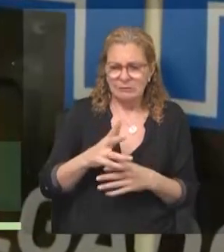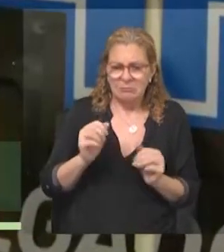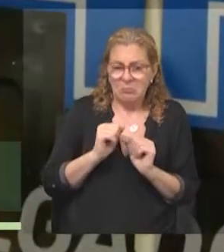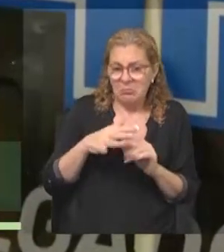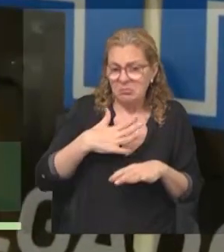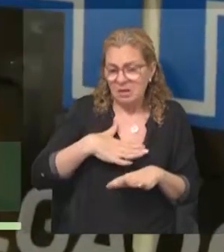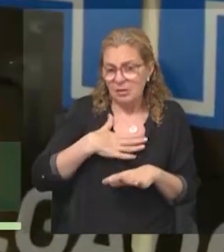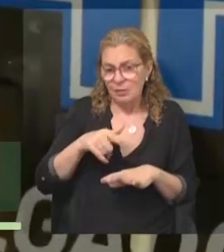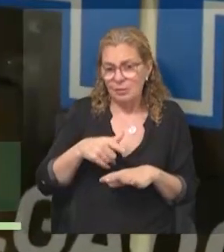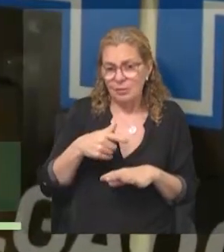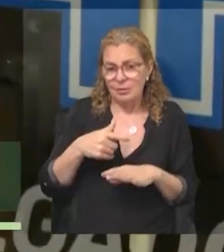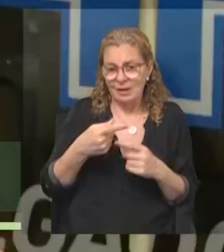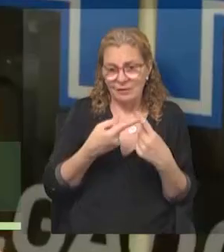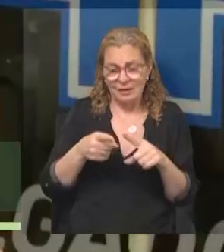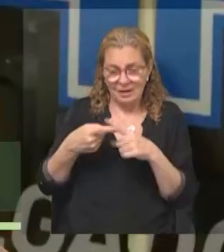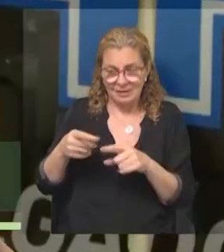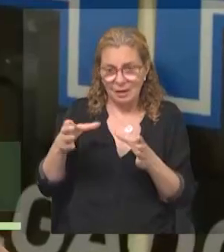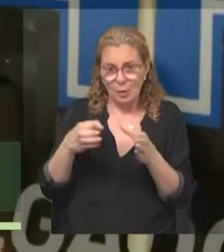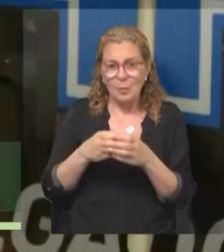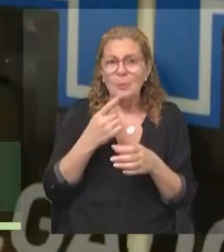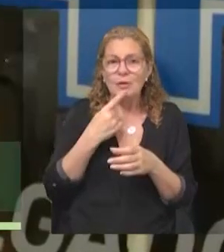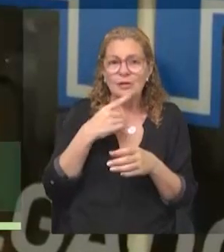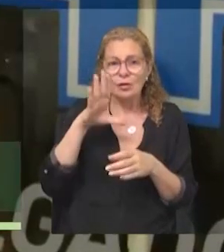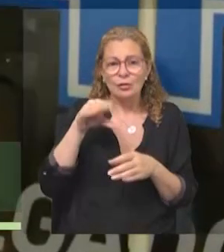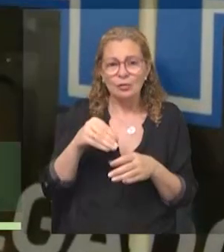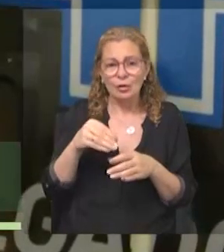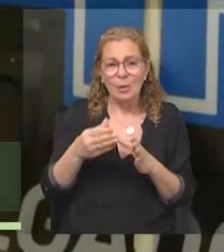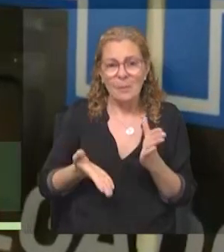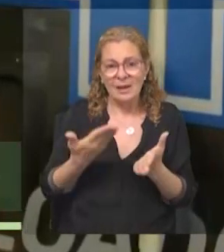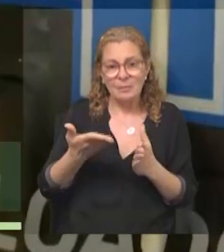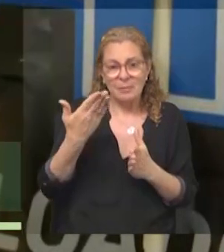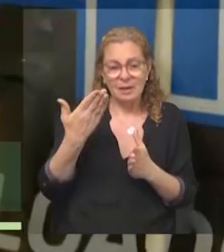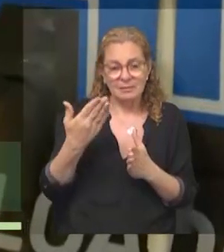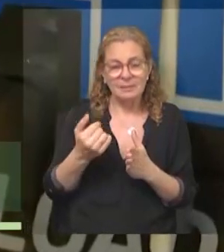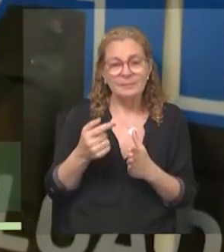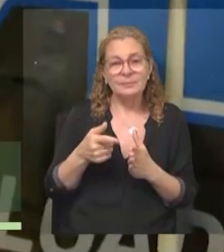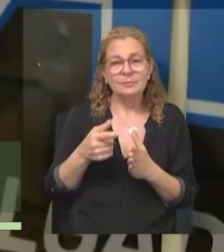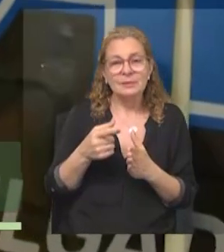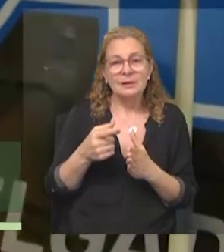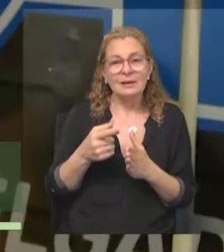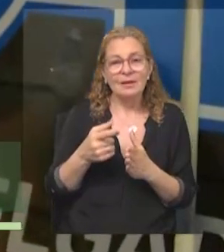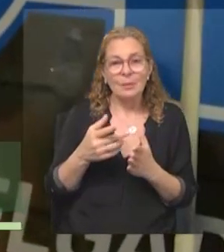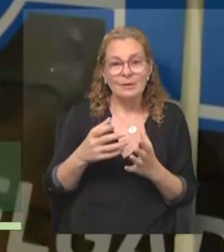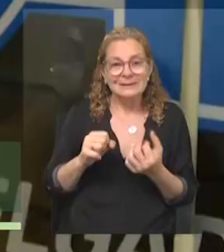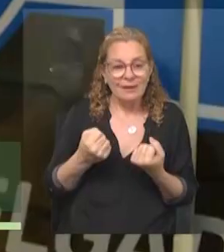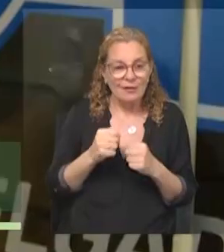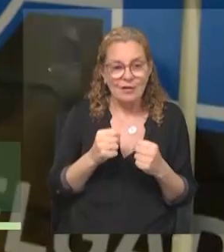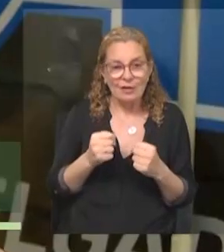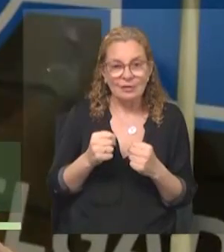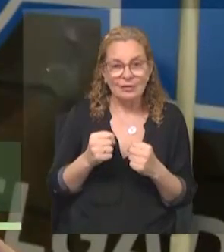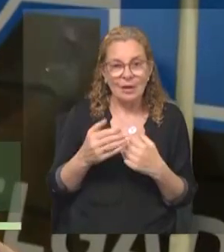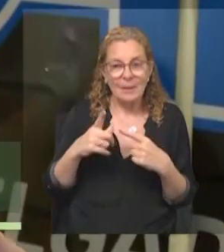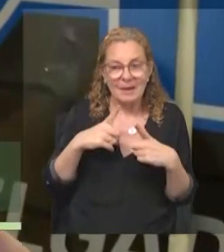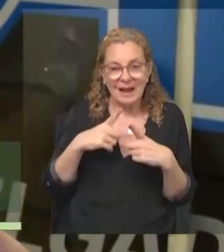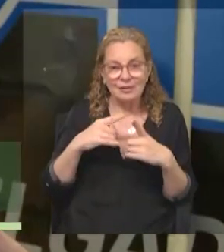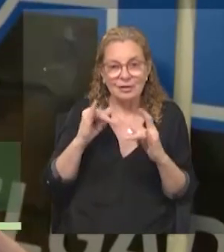el fin de semana hubo actividad de todos los partidos políticos con con mayor intensidad y ya bueno con la ansiedad de que estamos ya en la víspera